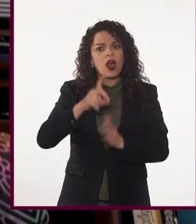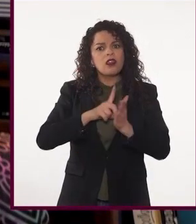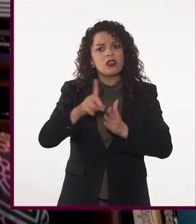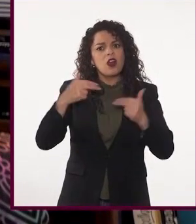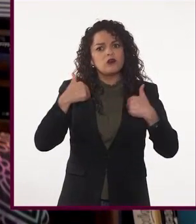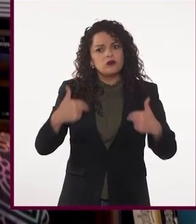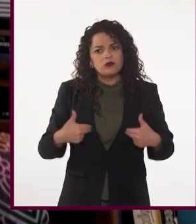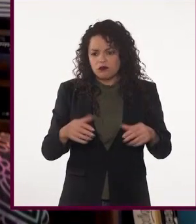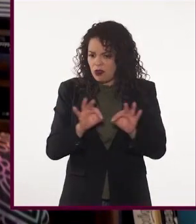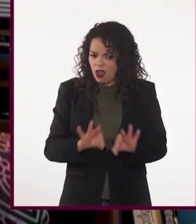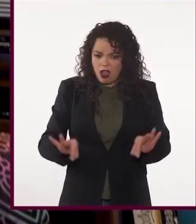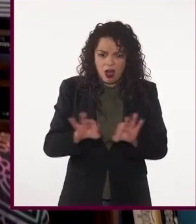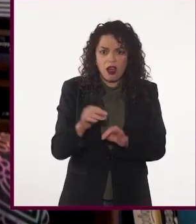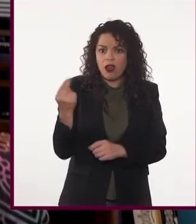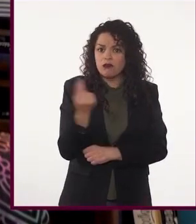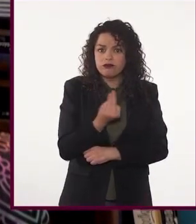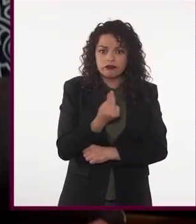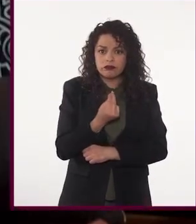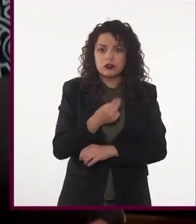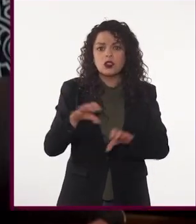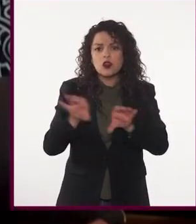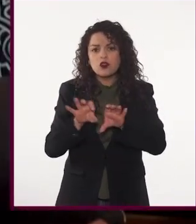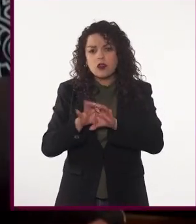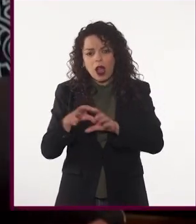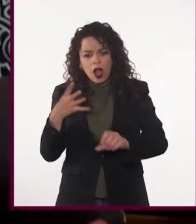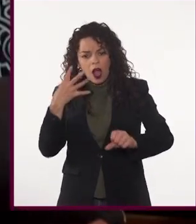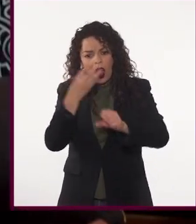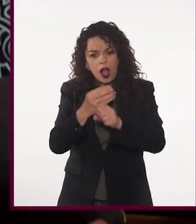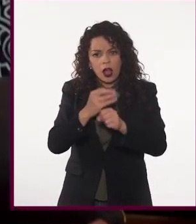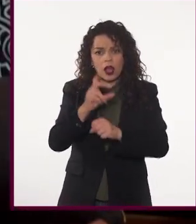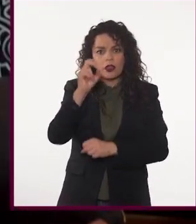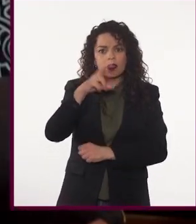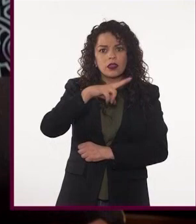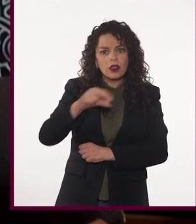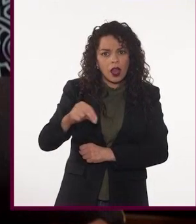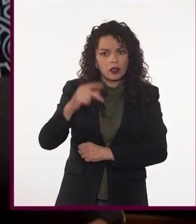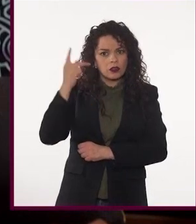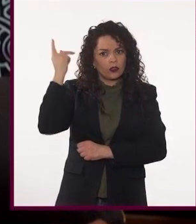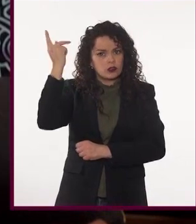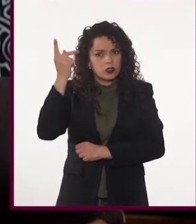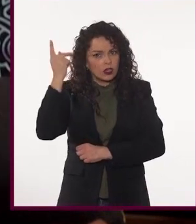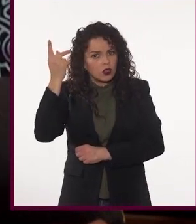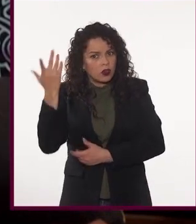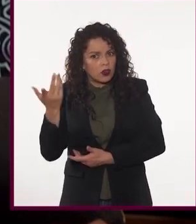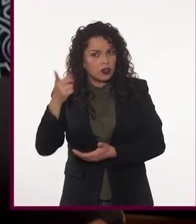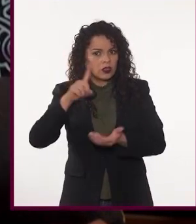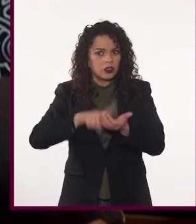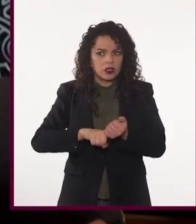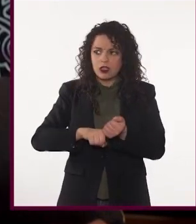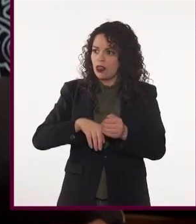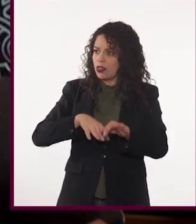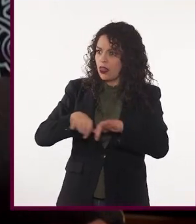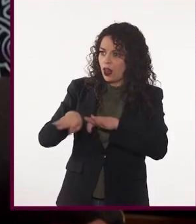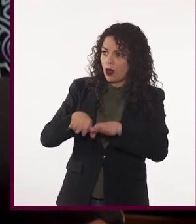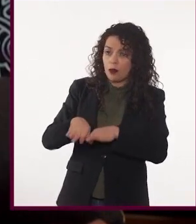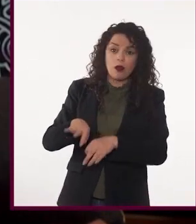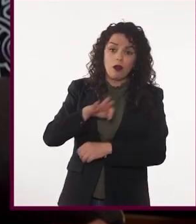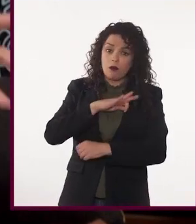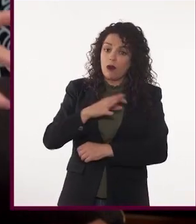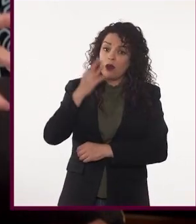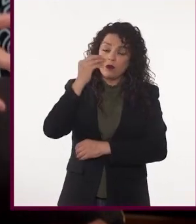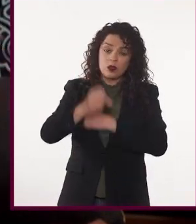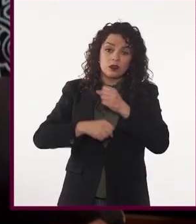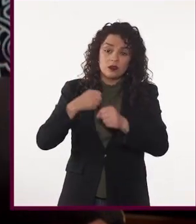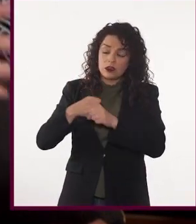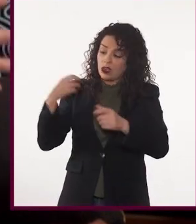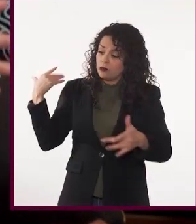mujeres y derechos humanos fundamentales. Para resarcir el daño emocional o psicológico que provoca la violencia sexual en el trabajo,